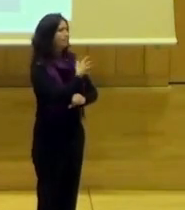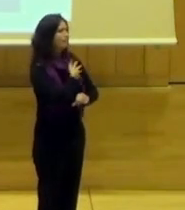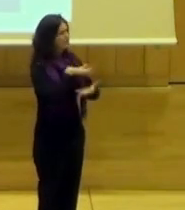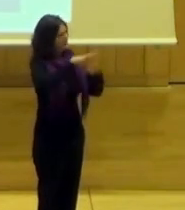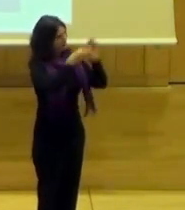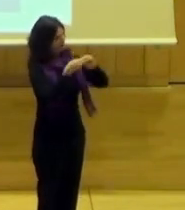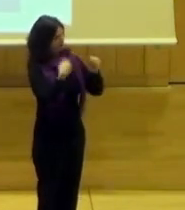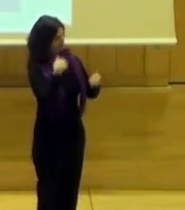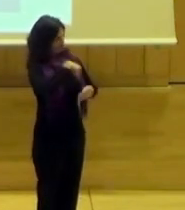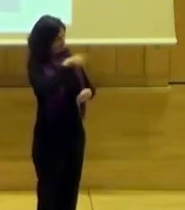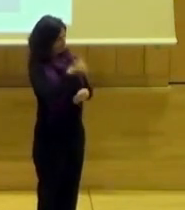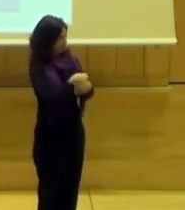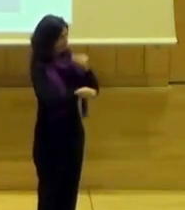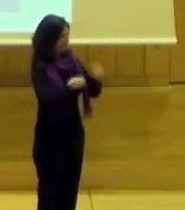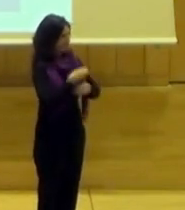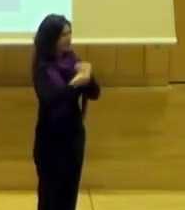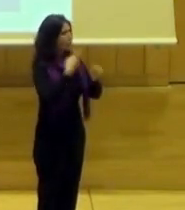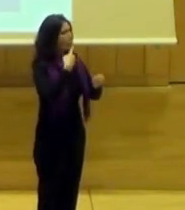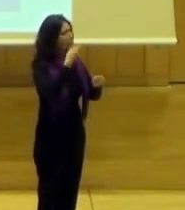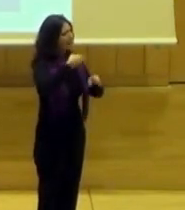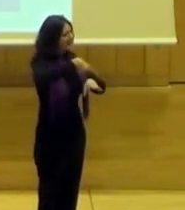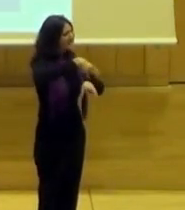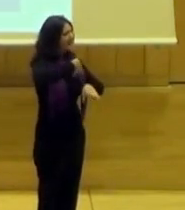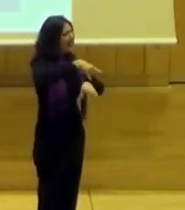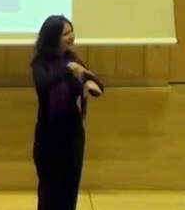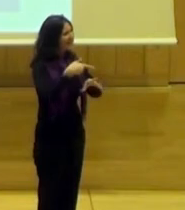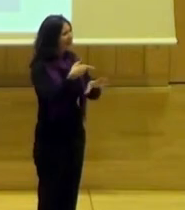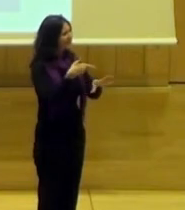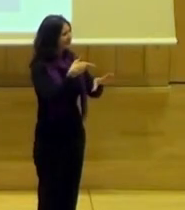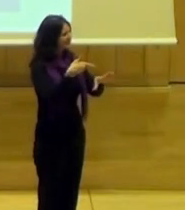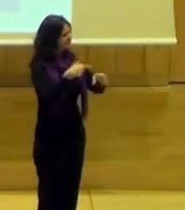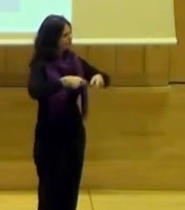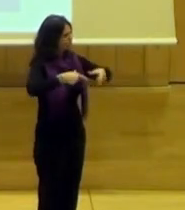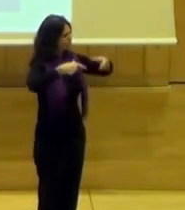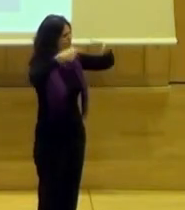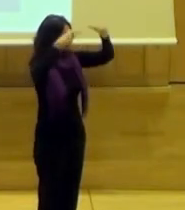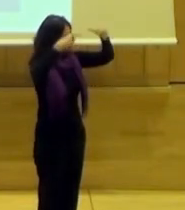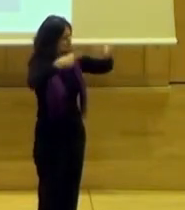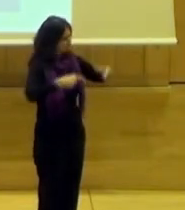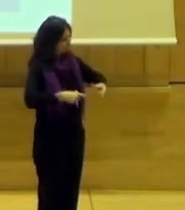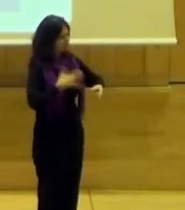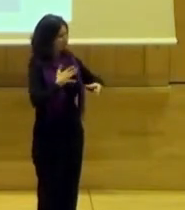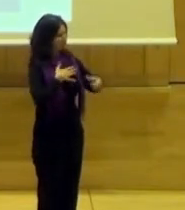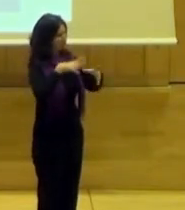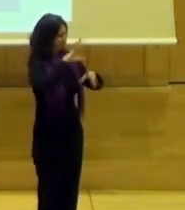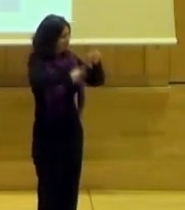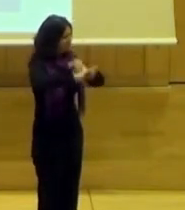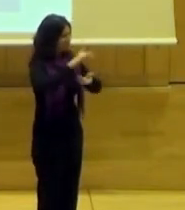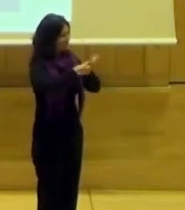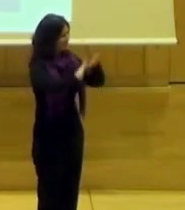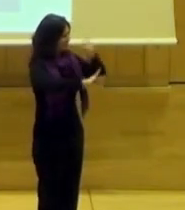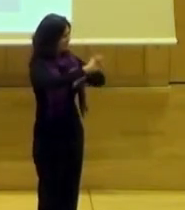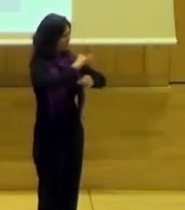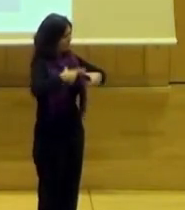que lo hemos puesto con un escáner láser, hemos digitalizado todos los aljibes de Albaicín y Sacromonte, más la fachada del